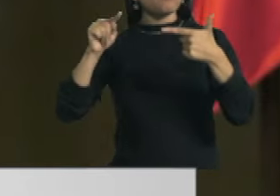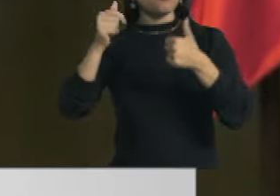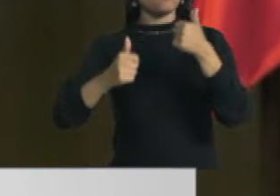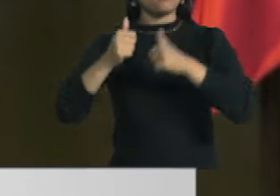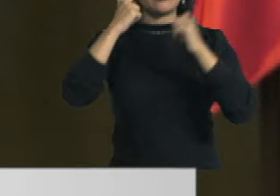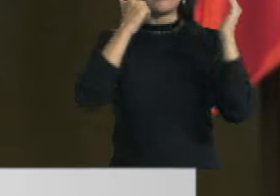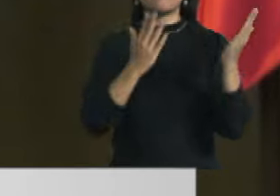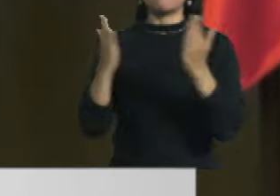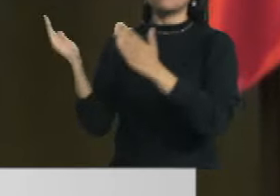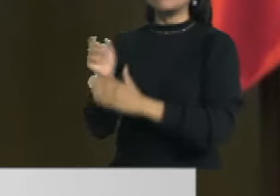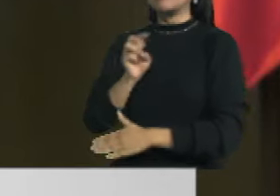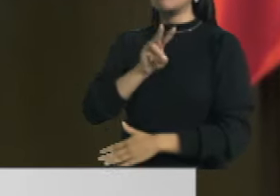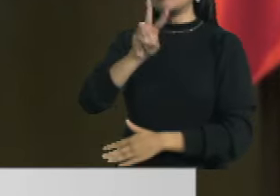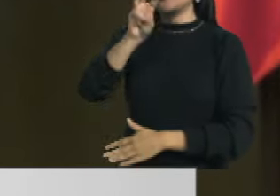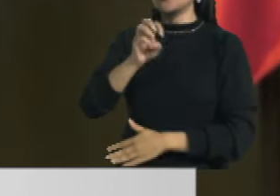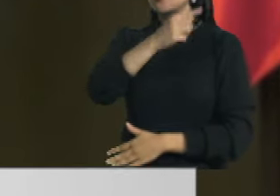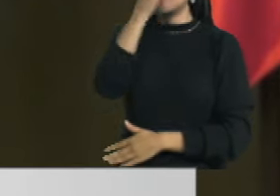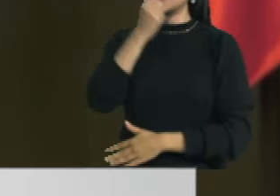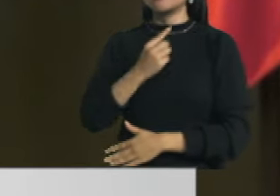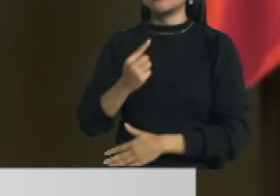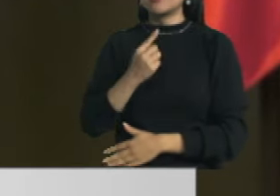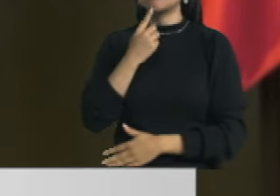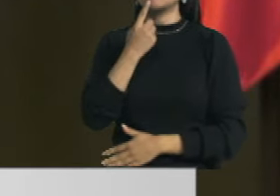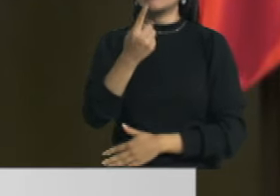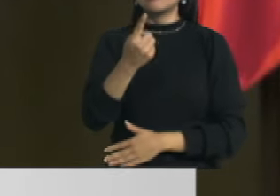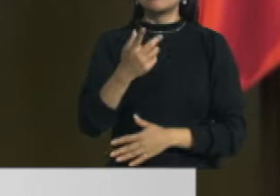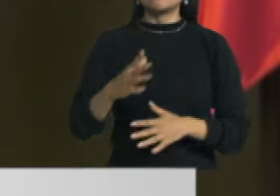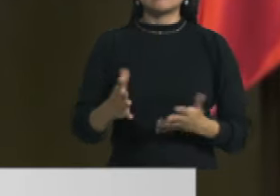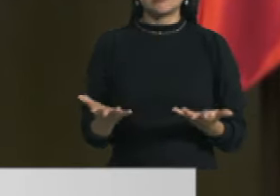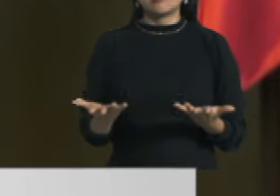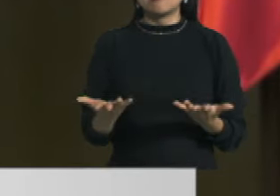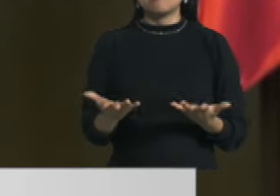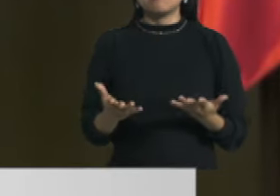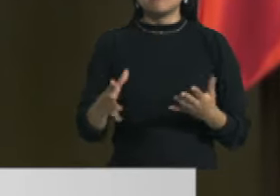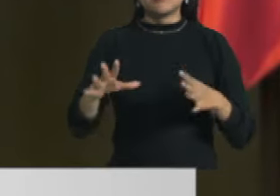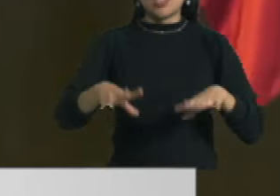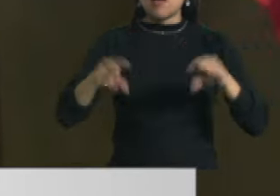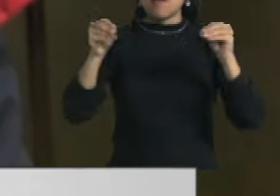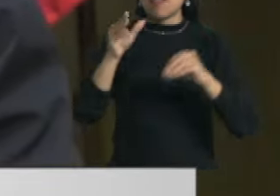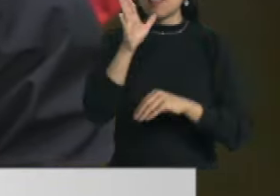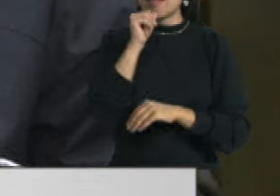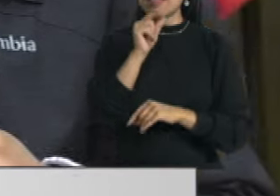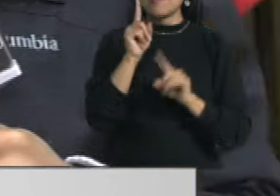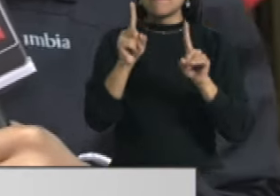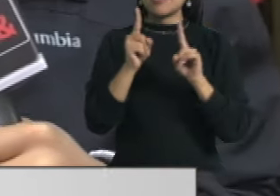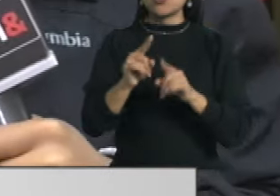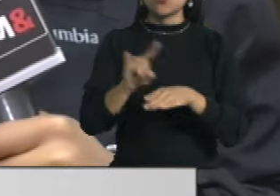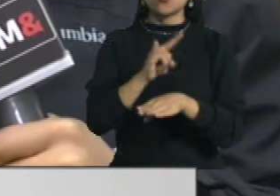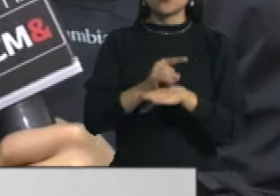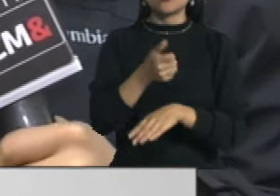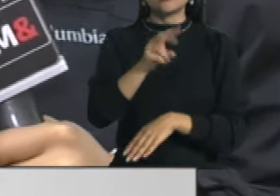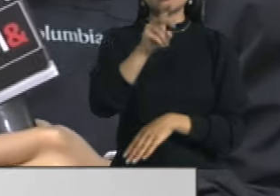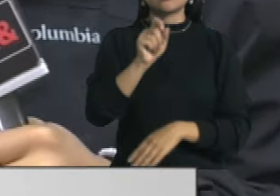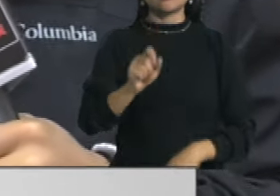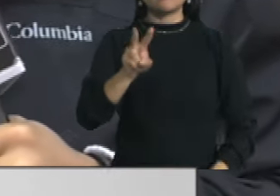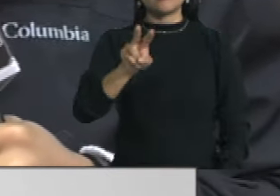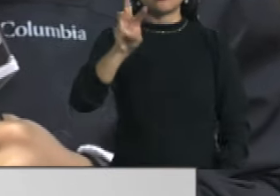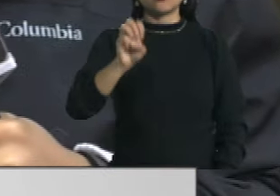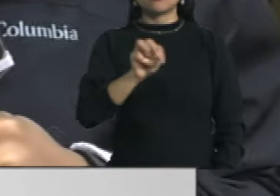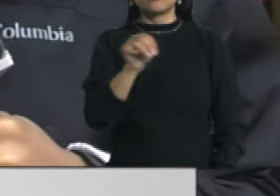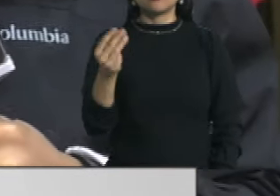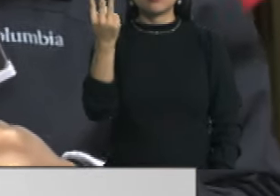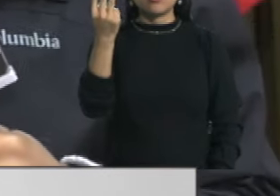El 28 de septiembre, que fue día sin restricción de racionamiento, el consumo promedio de agua fue de 17,28